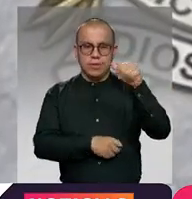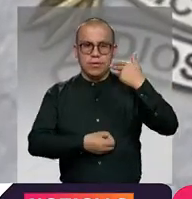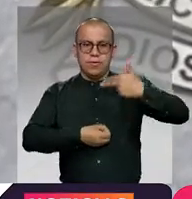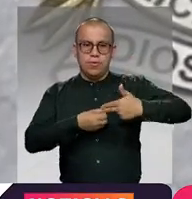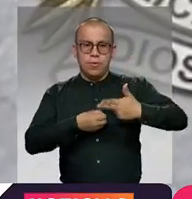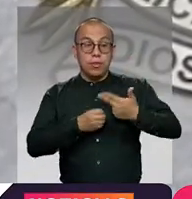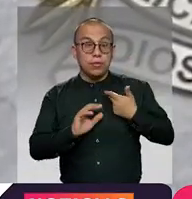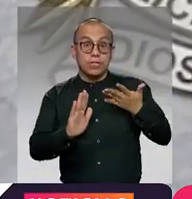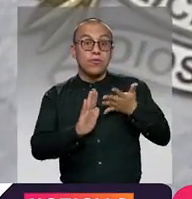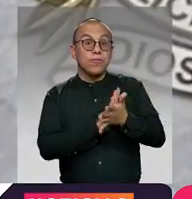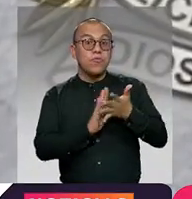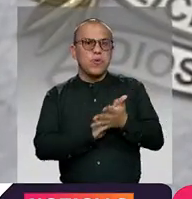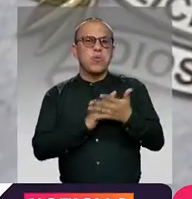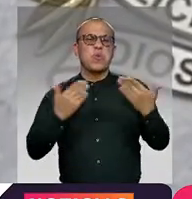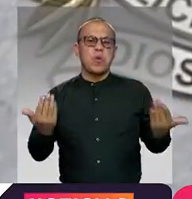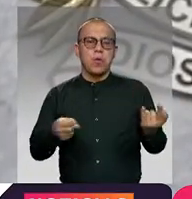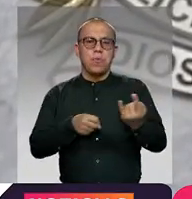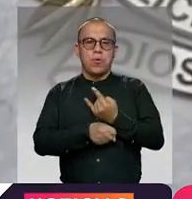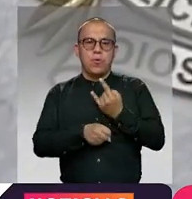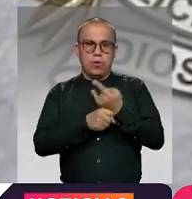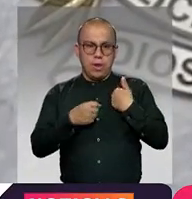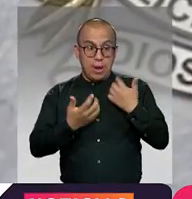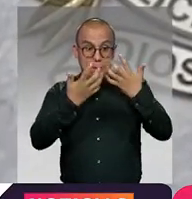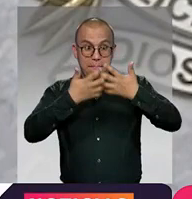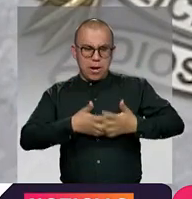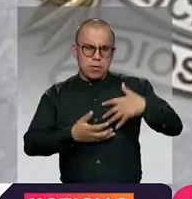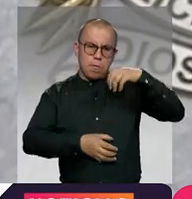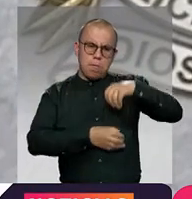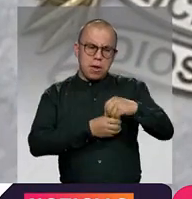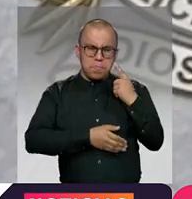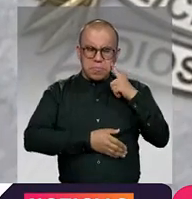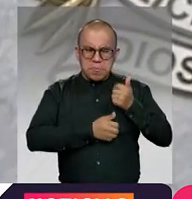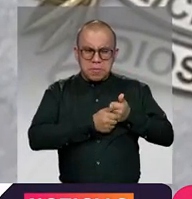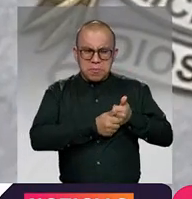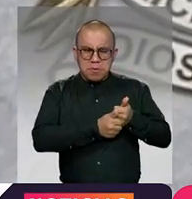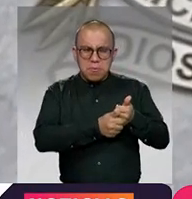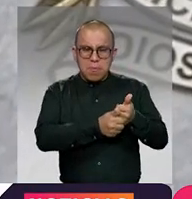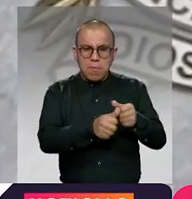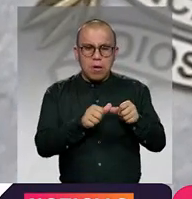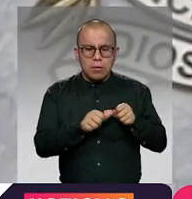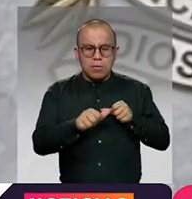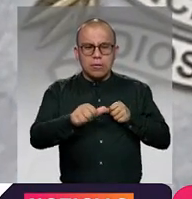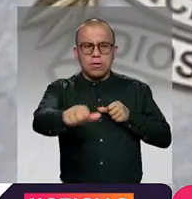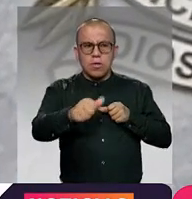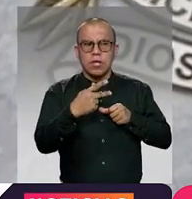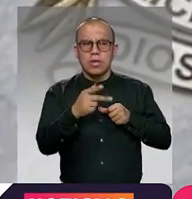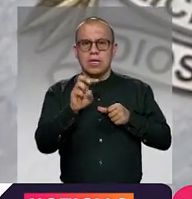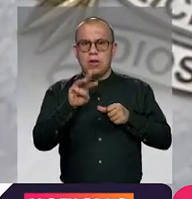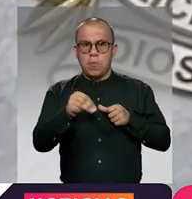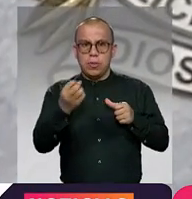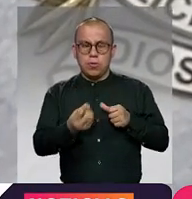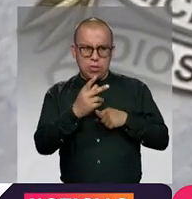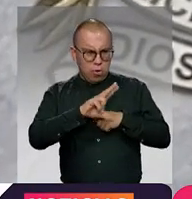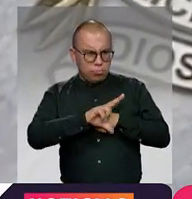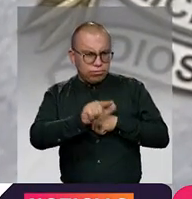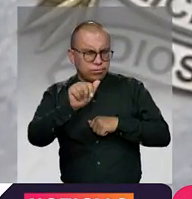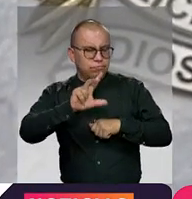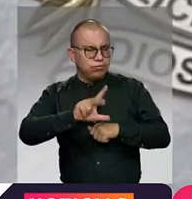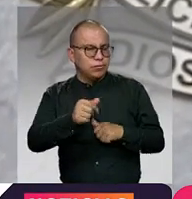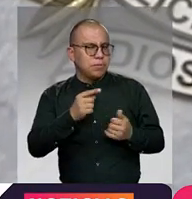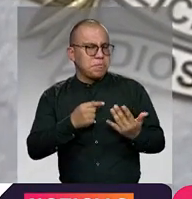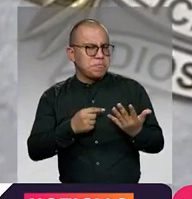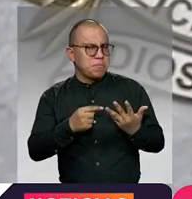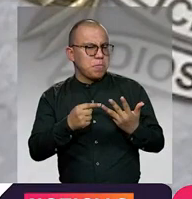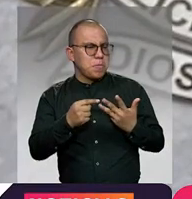esta información a través de la compañía, verificando recorrido y kilometraje, se pudo establecer de que había un hurto continuo de